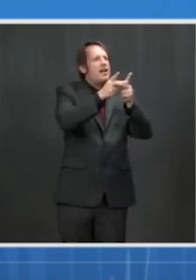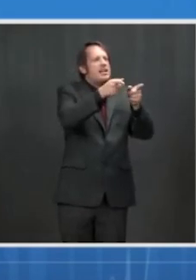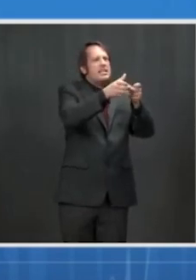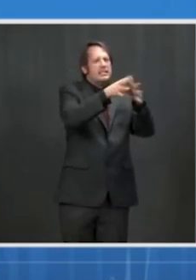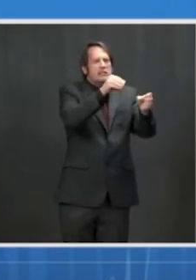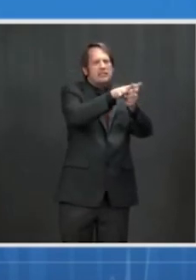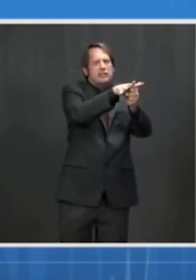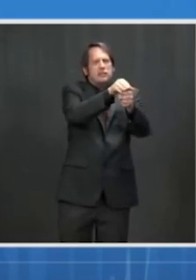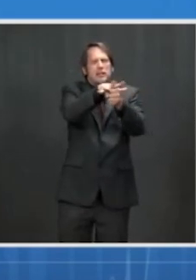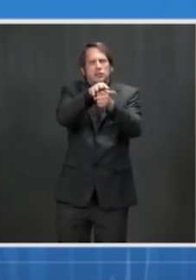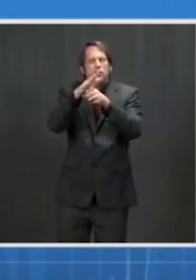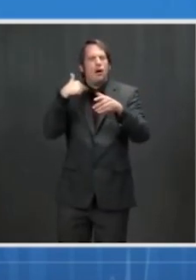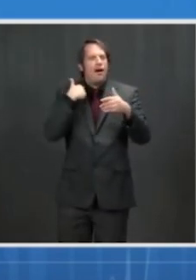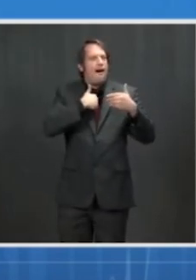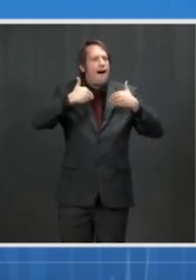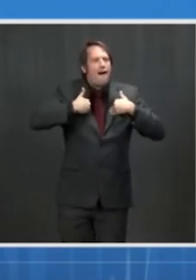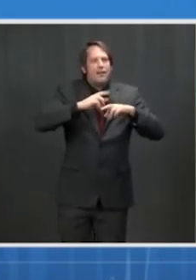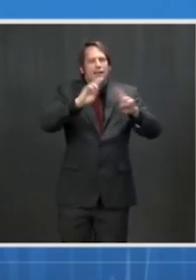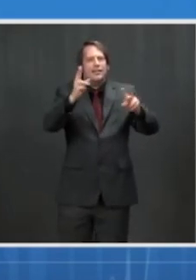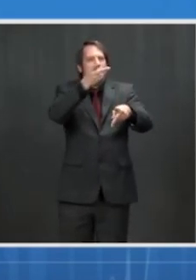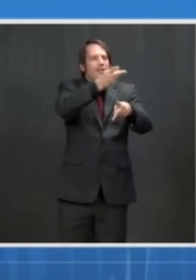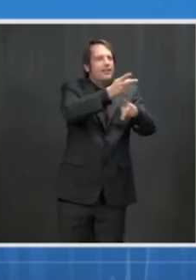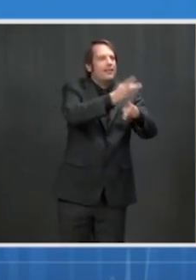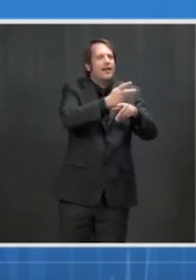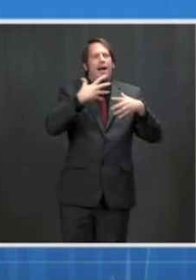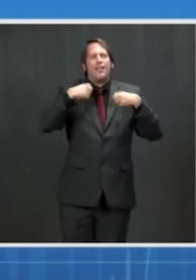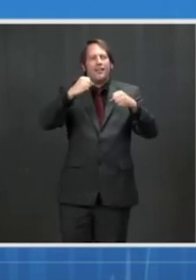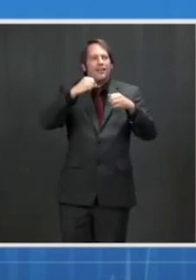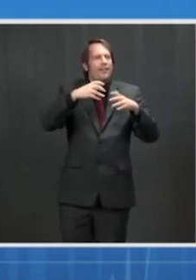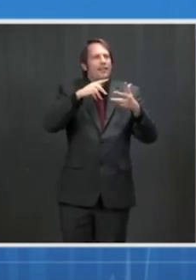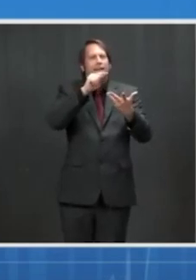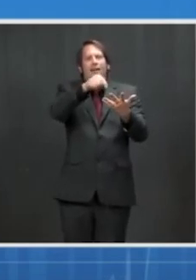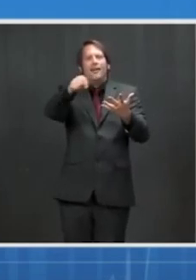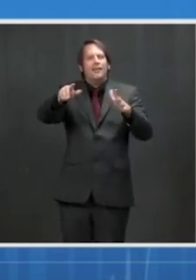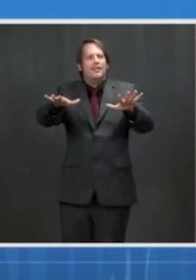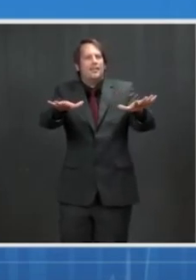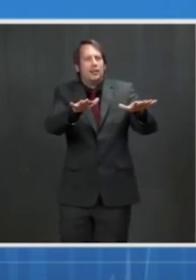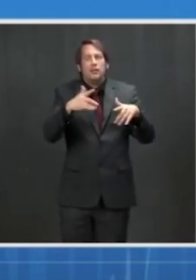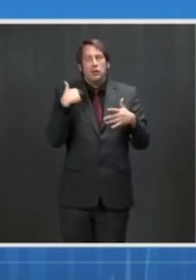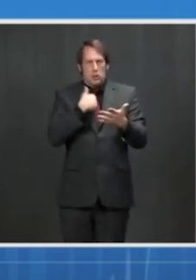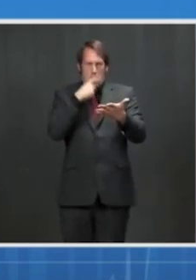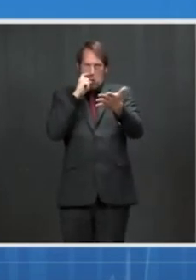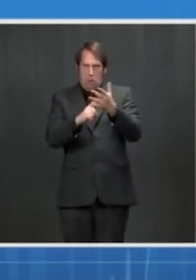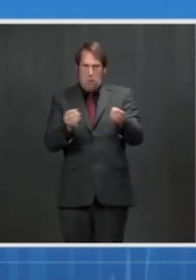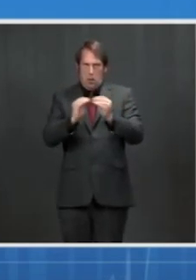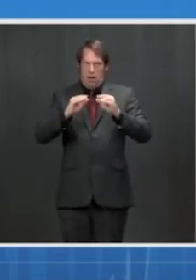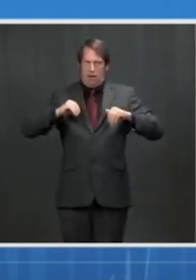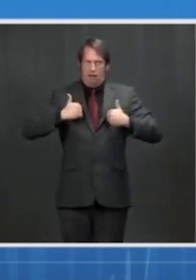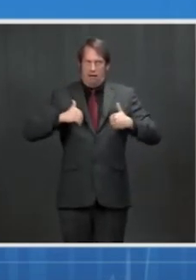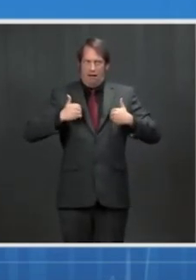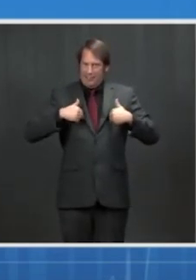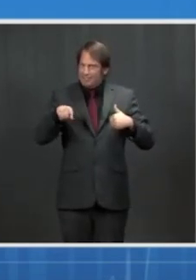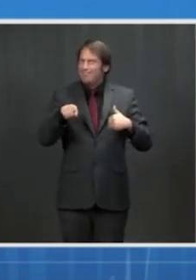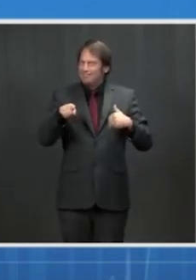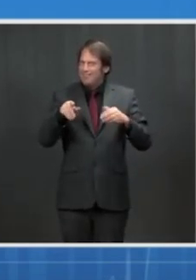hospitales atienden cada vez a más adultos jóvenes de entre 30 y 40 años ingresados por enfermedad grave los datos sugieren que todo